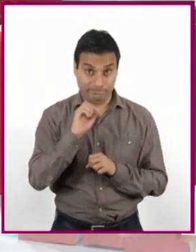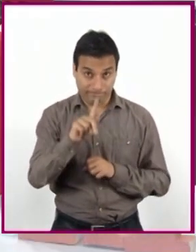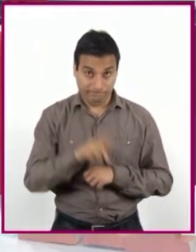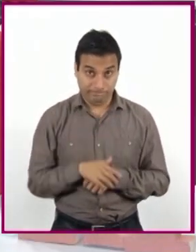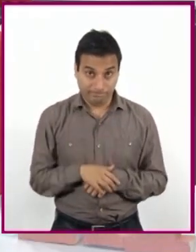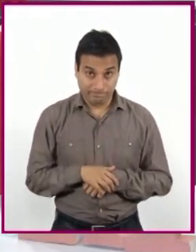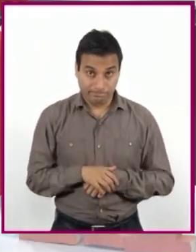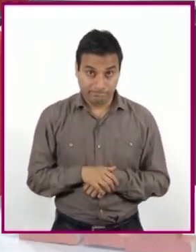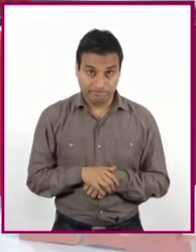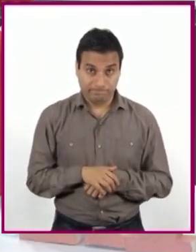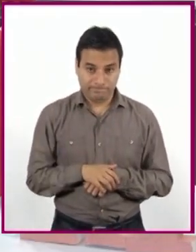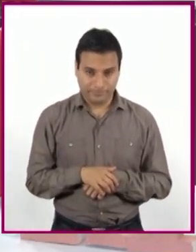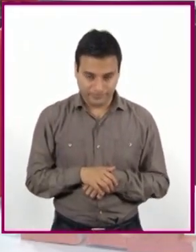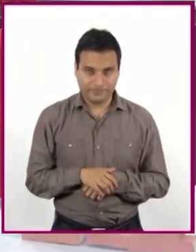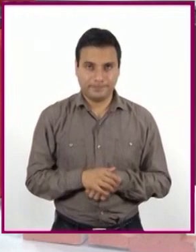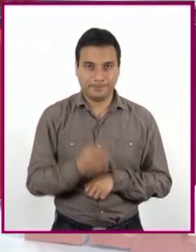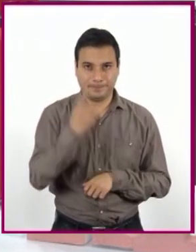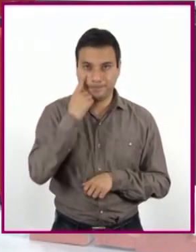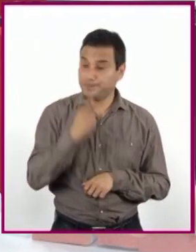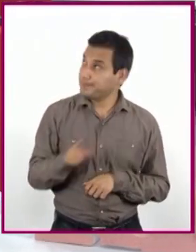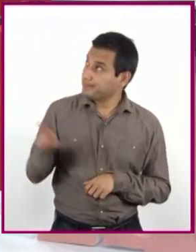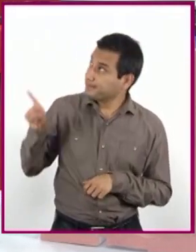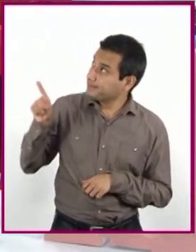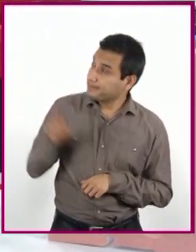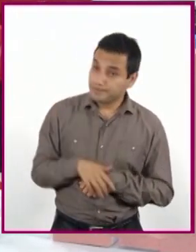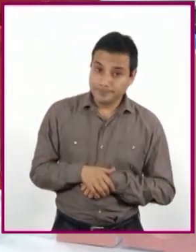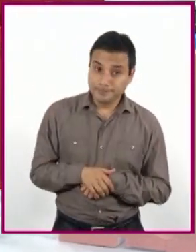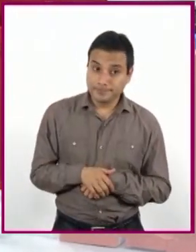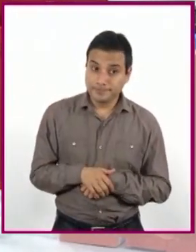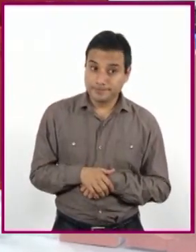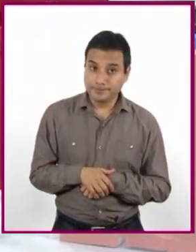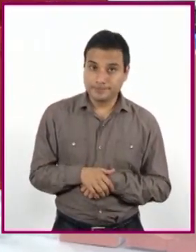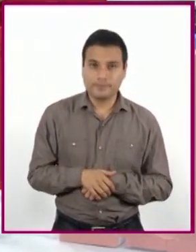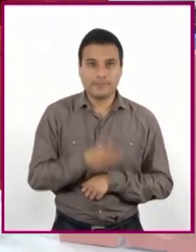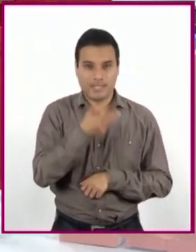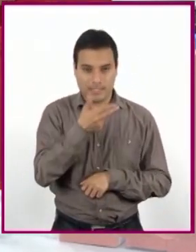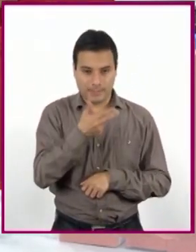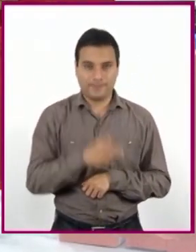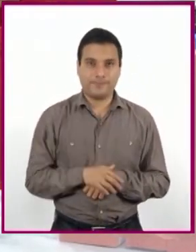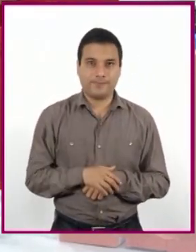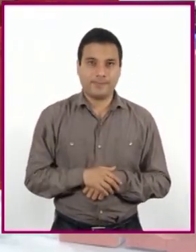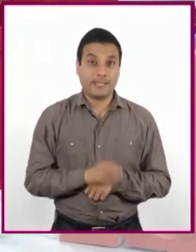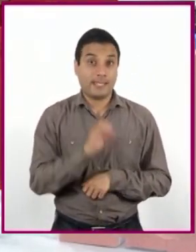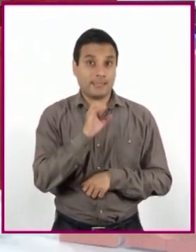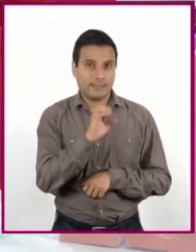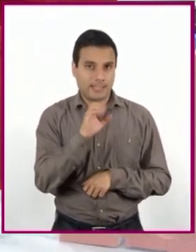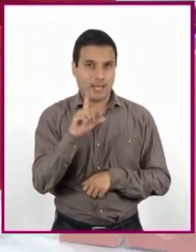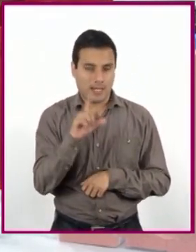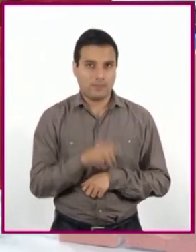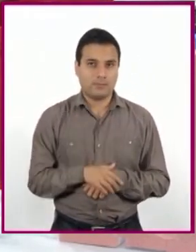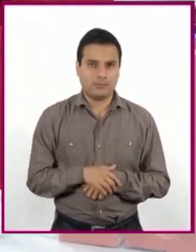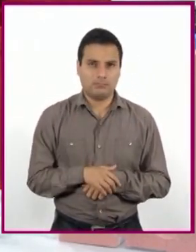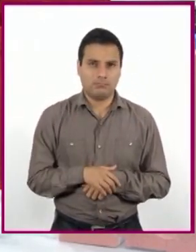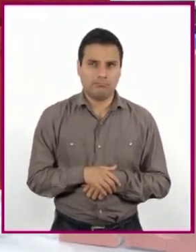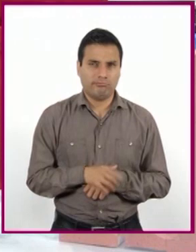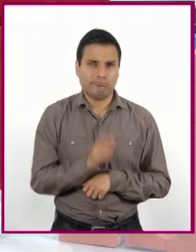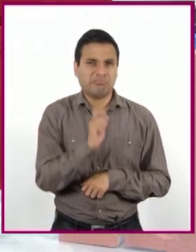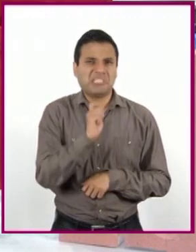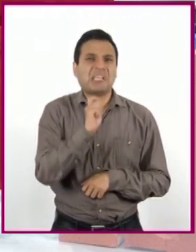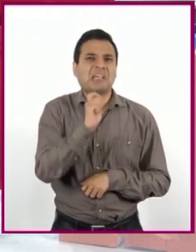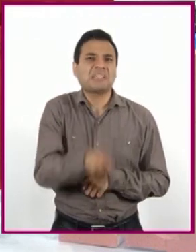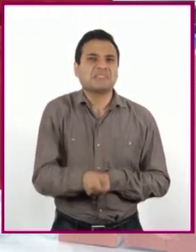proporcionamos. Tengo estos símbolos químicos, H y Cl. ¿A qué elementos